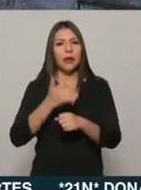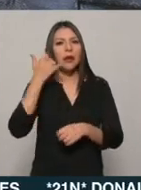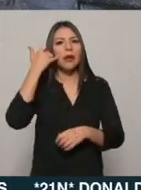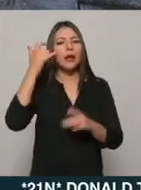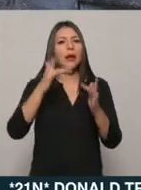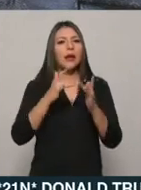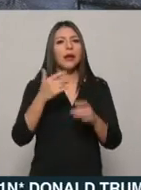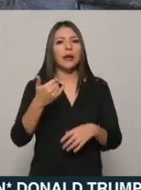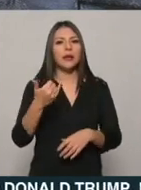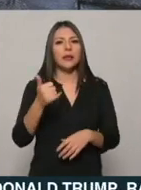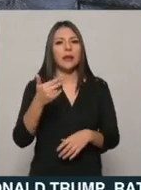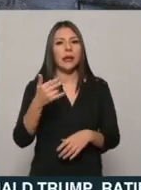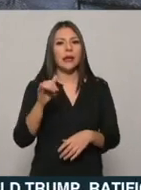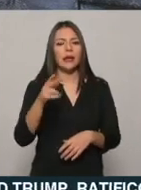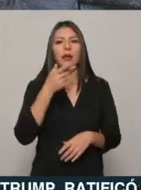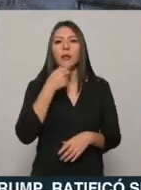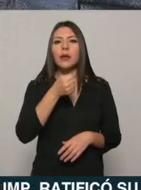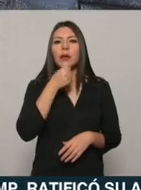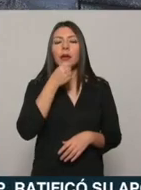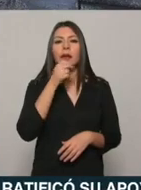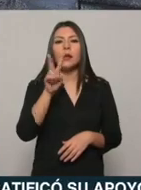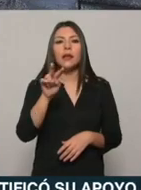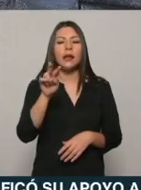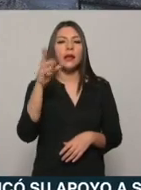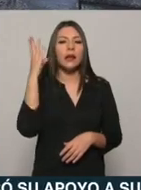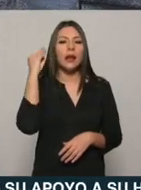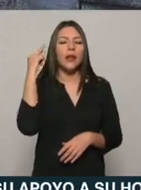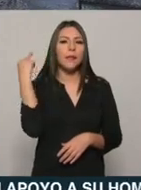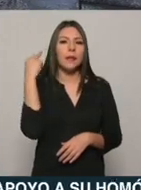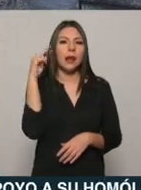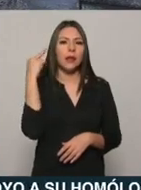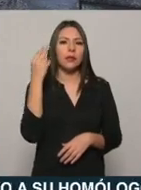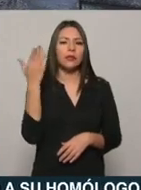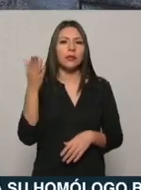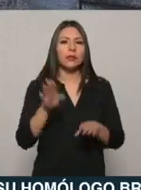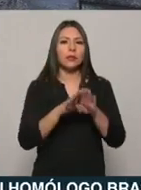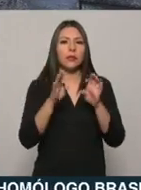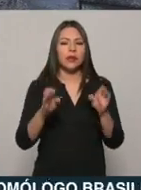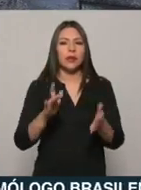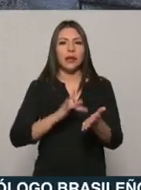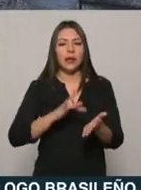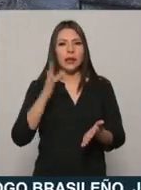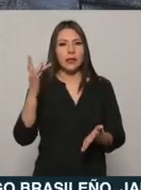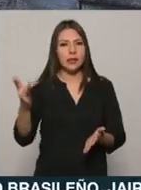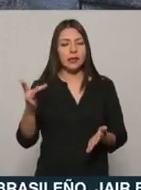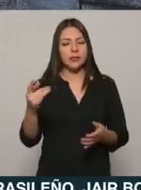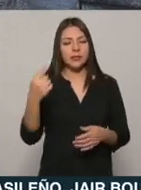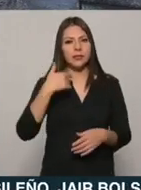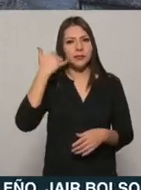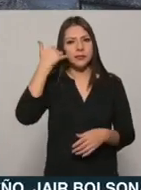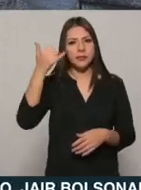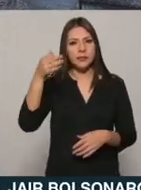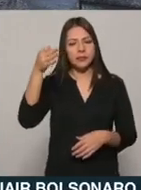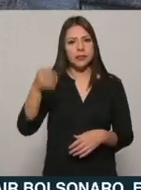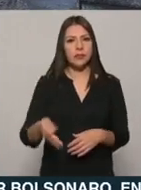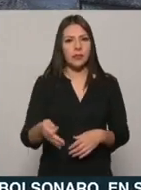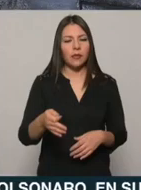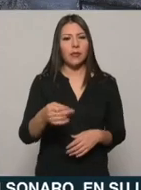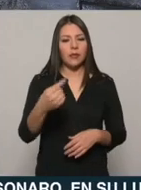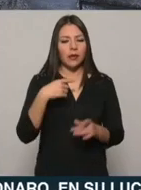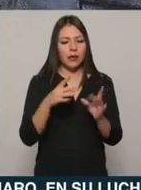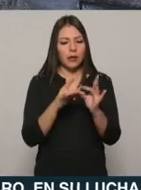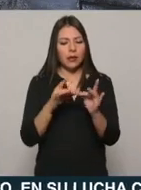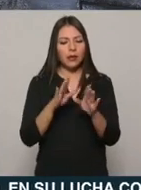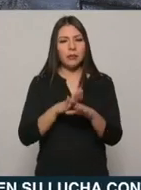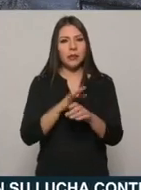telefónica Yair Aranda, él es reportero de radio y televisión de Veracruz. Yair, ¿cómo estás? Muchísimas gracias por tomarnos la llamada y por acercar de manera